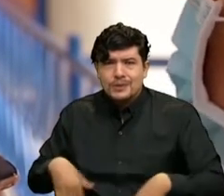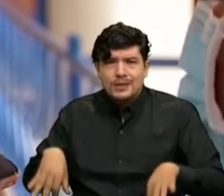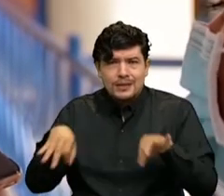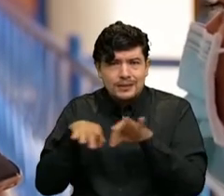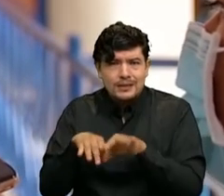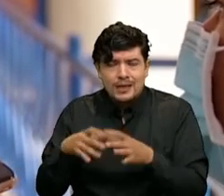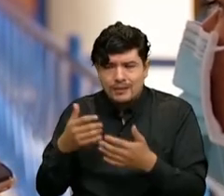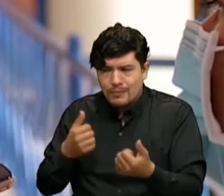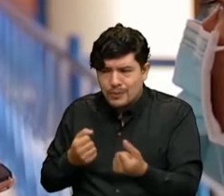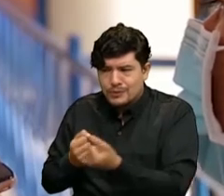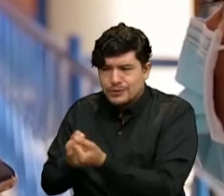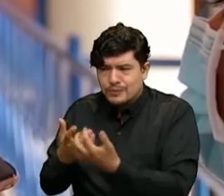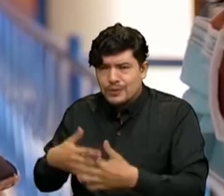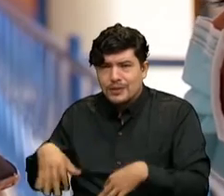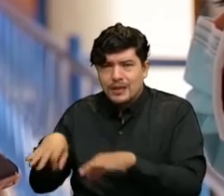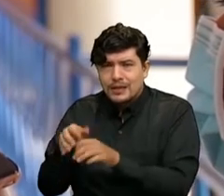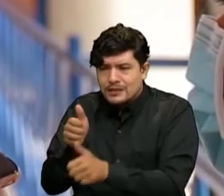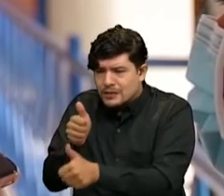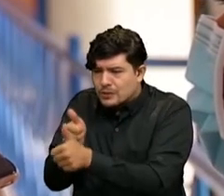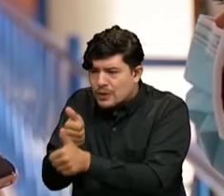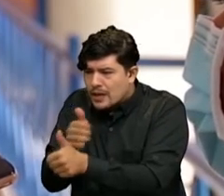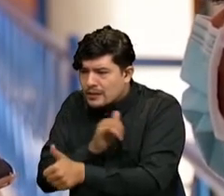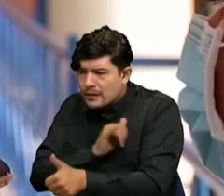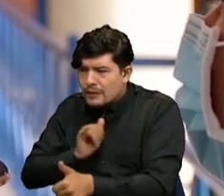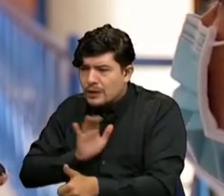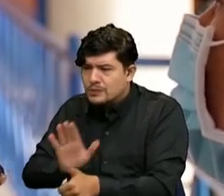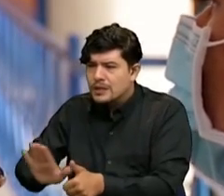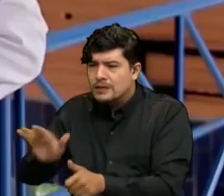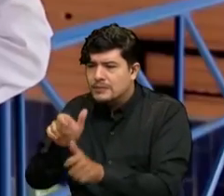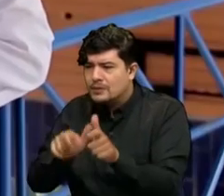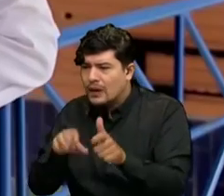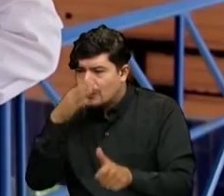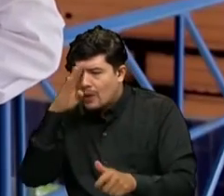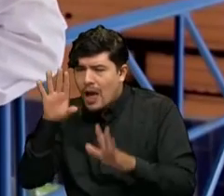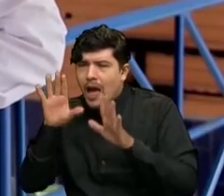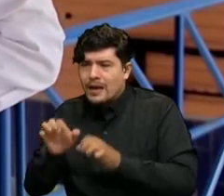dudas que tengan alrededor de la oferta de nuestros programas.